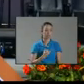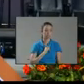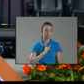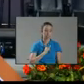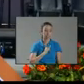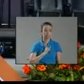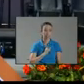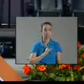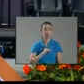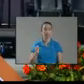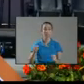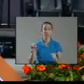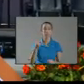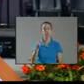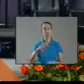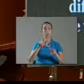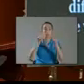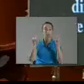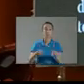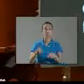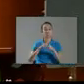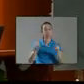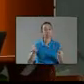prepárate para recibir 4 veces más.